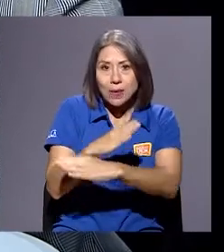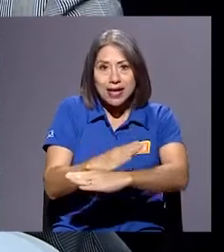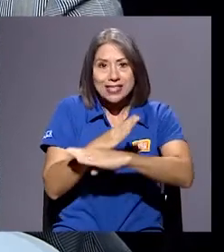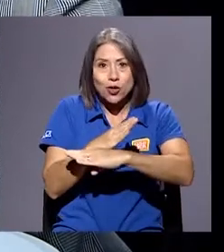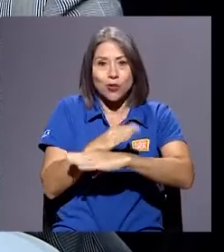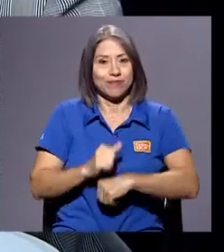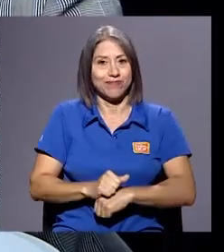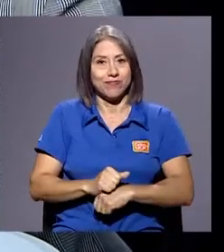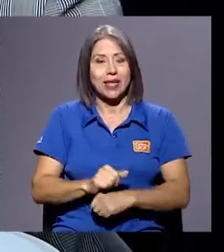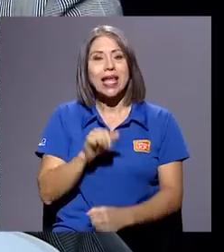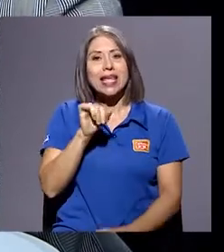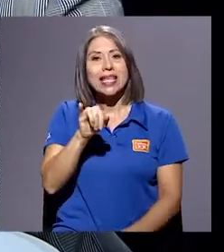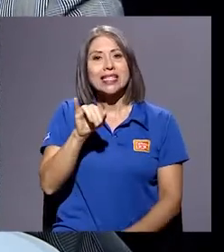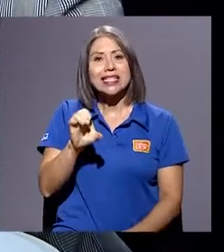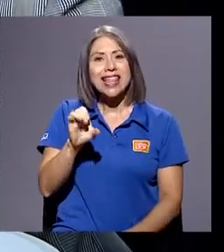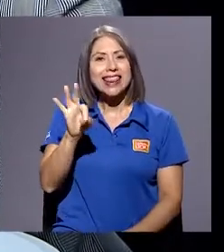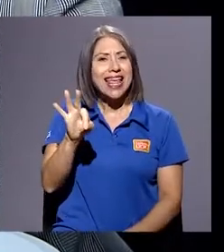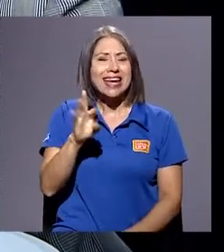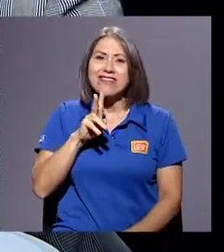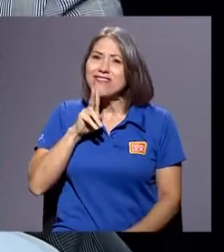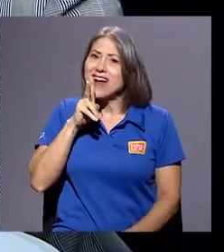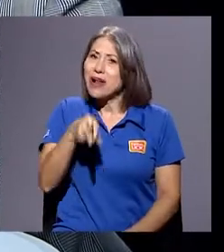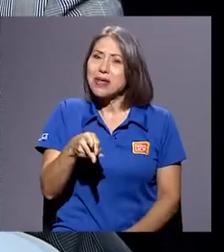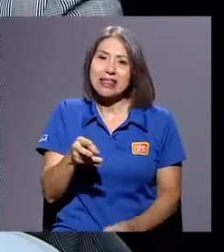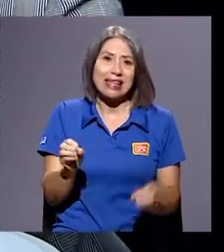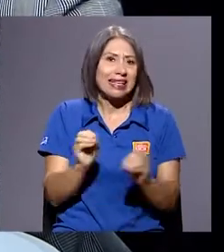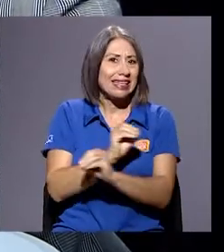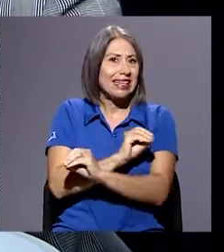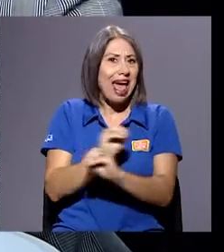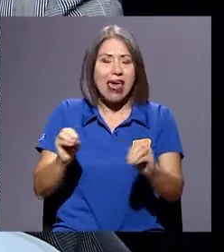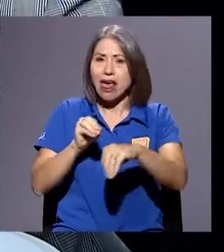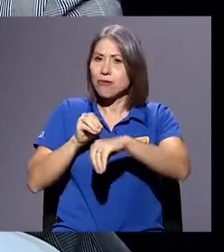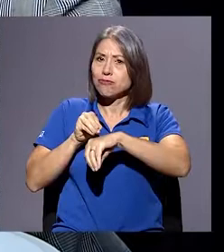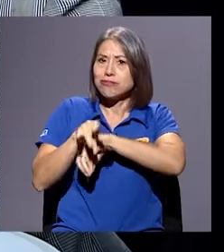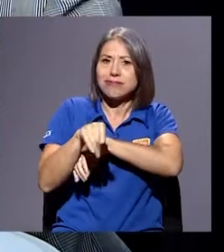ICT realmente no tiene injerencia en absolutamente nada,